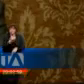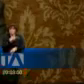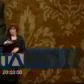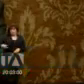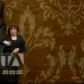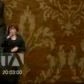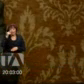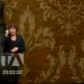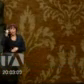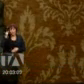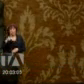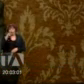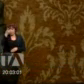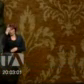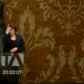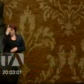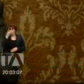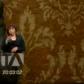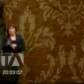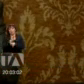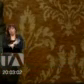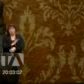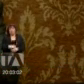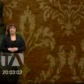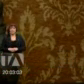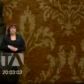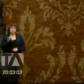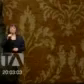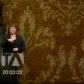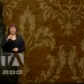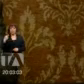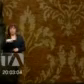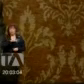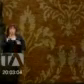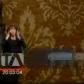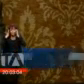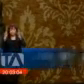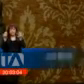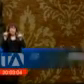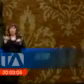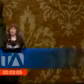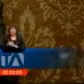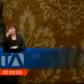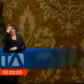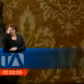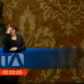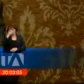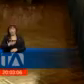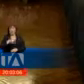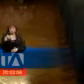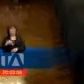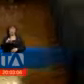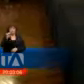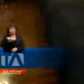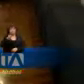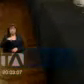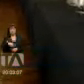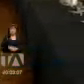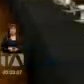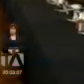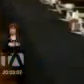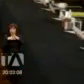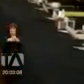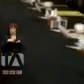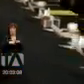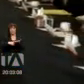Correa. Estamos conscientes de las deudas pendientes del gobierno central con las prefecturas y las cumpliremos, no lo duden, los vamos a cumplir. Una vez iniciado el